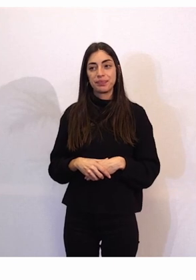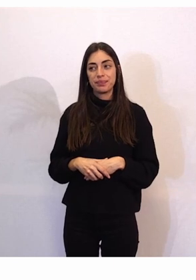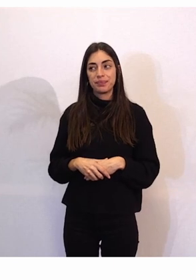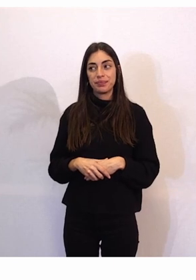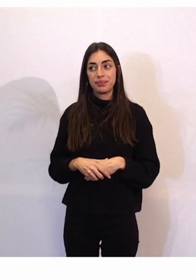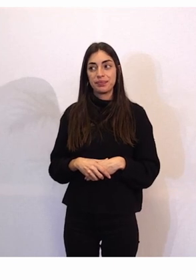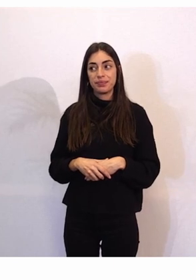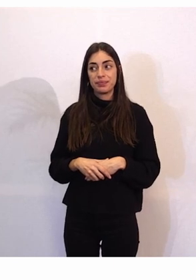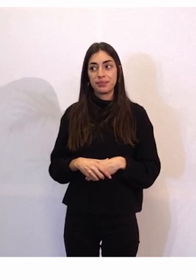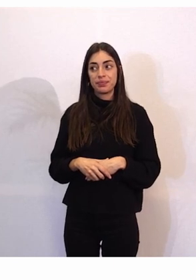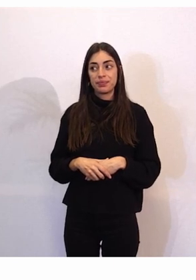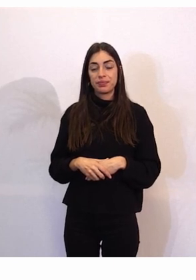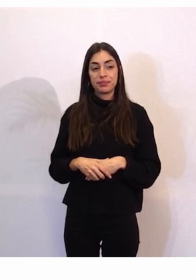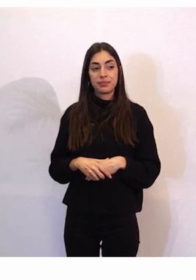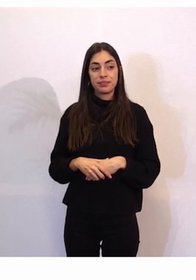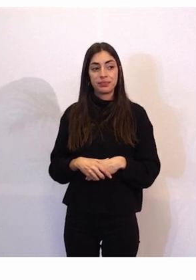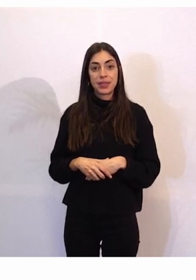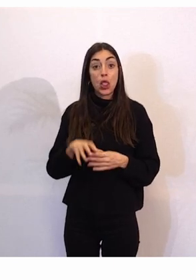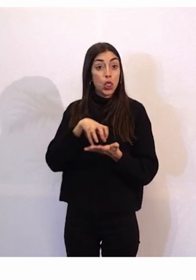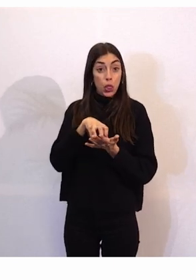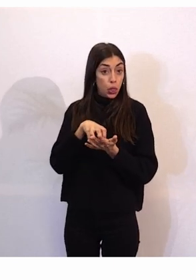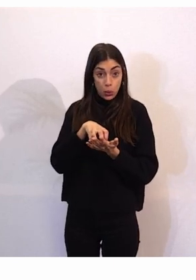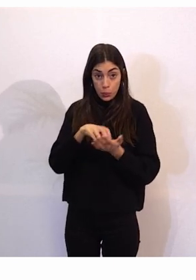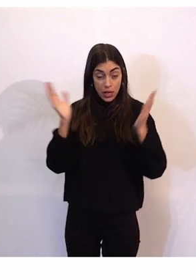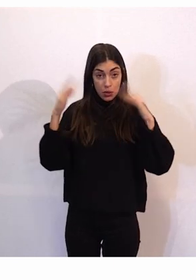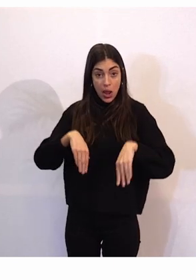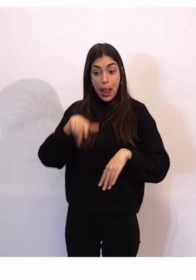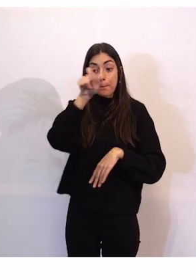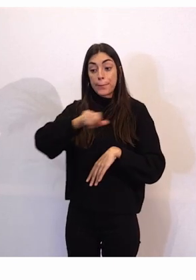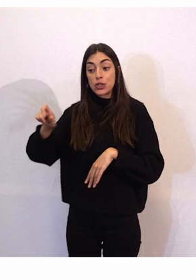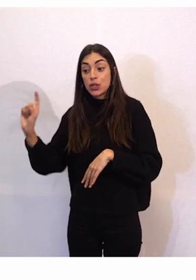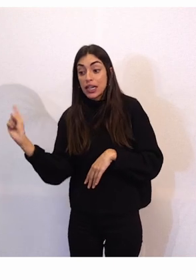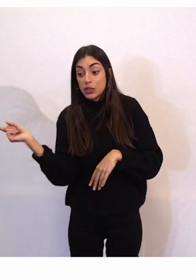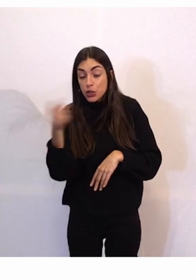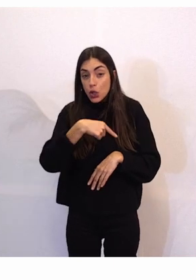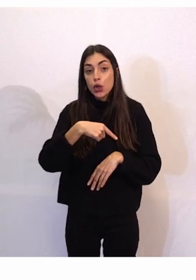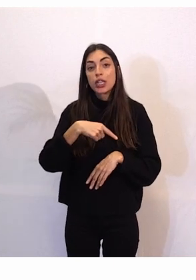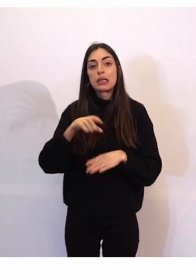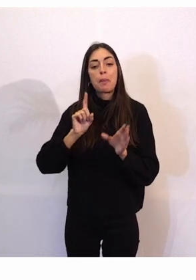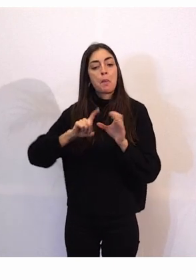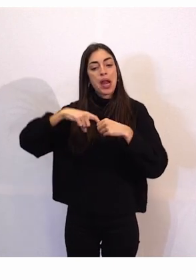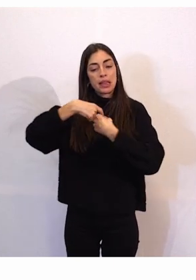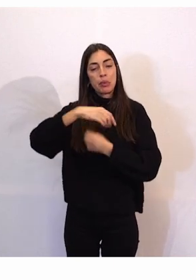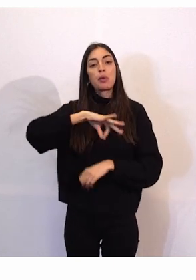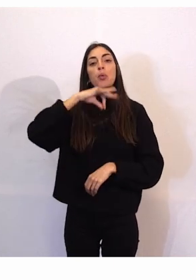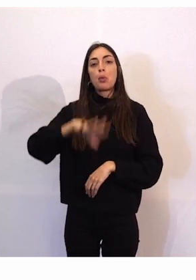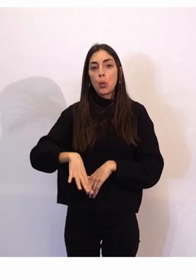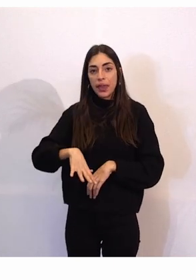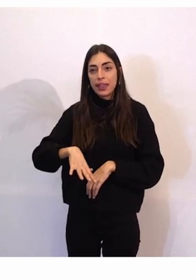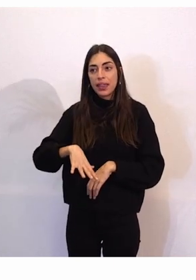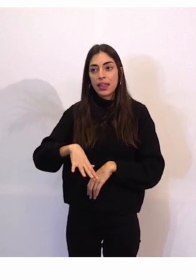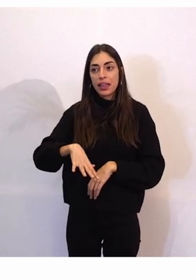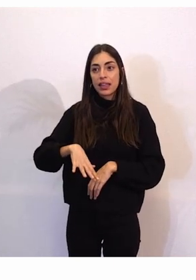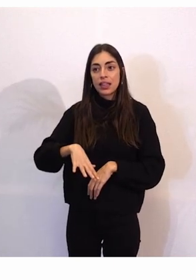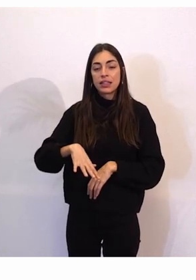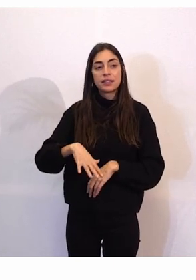No hay duda que todas las personas pueden participar en los hechos que